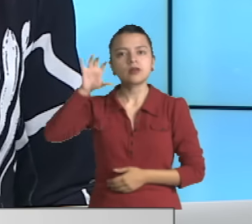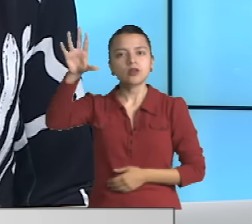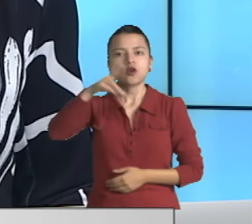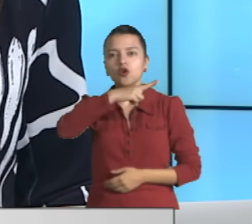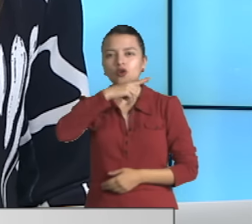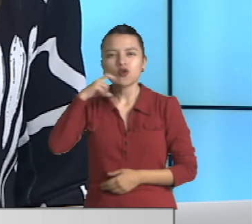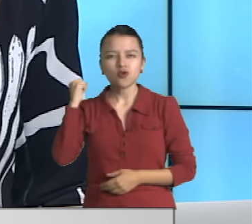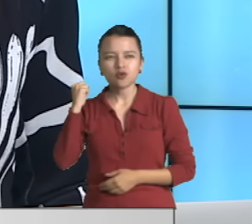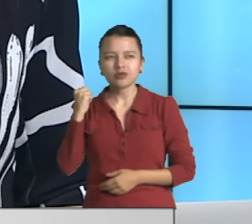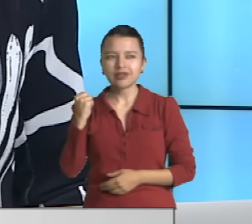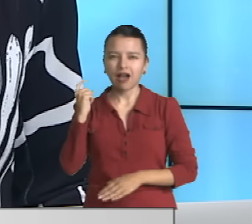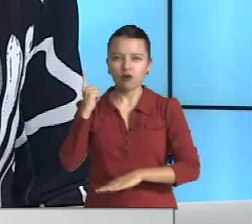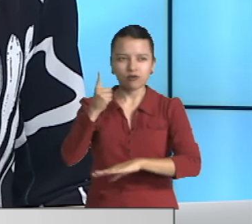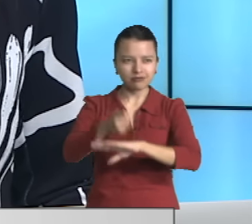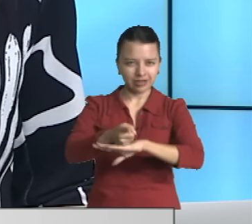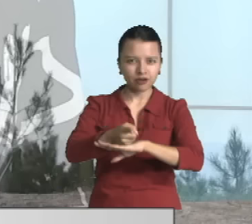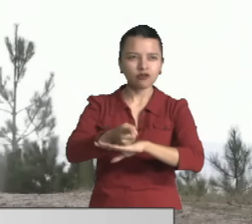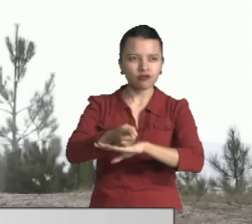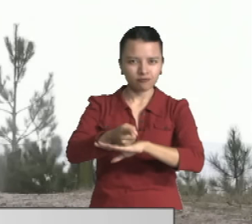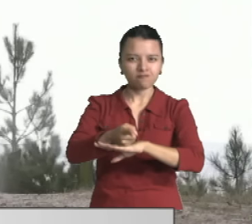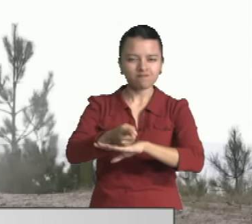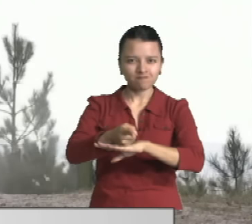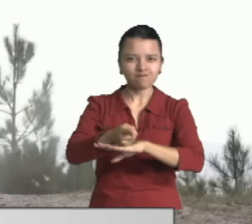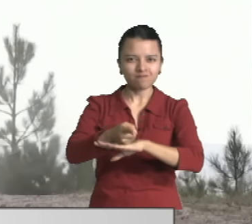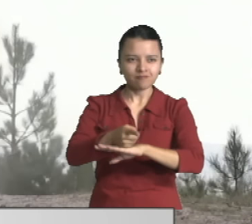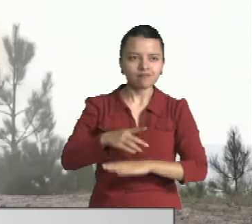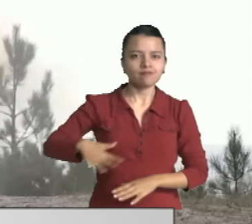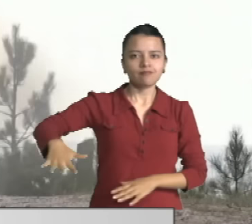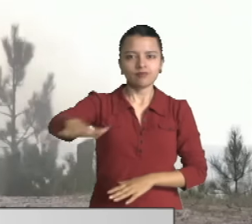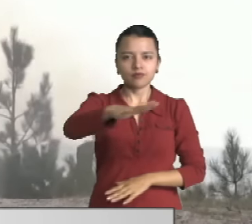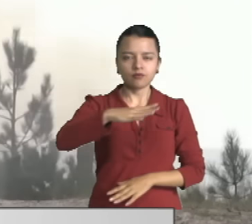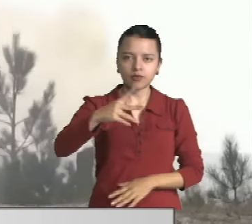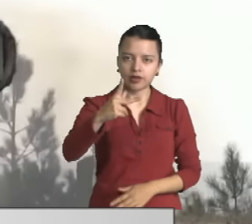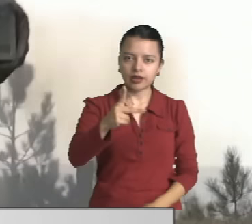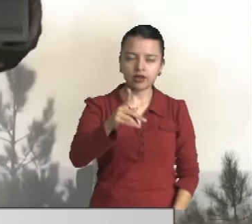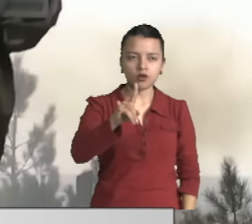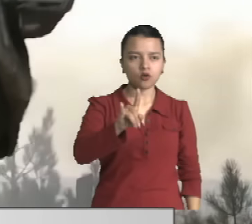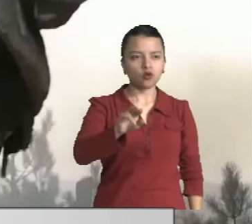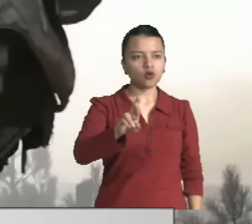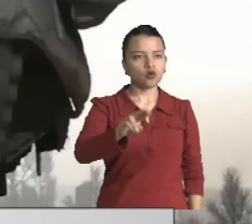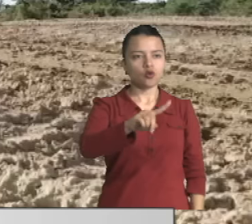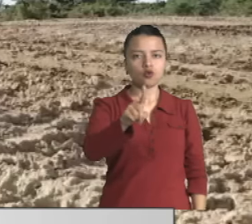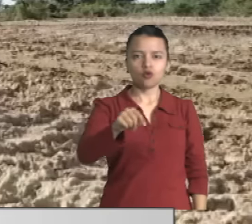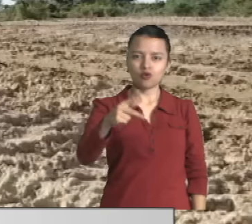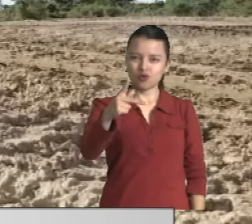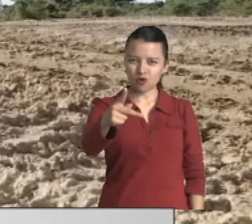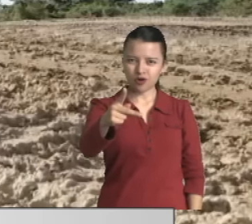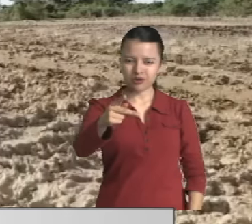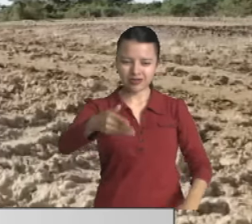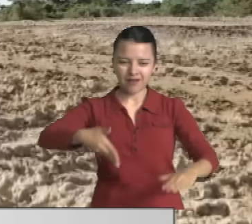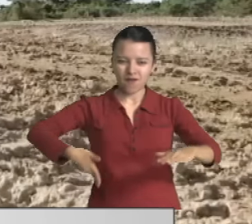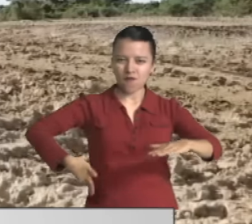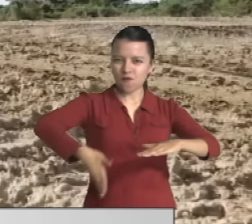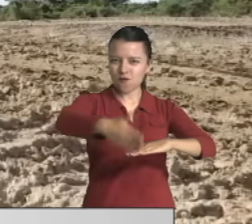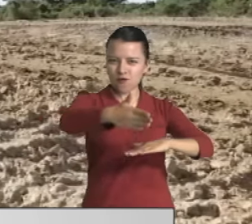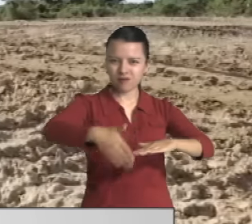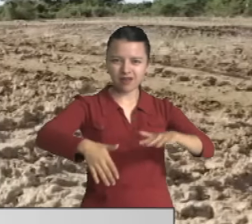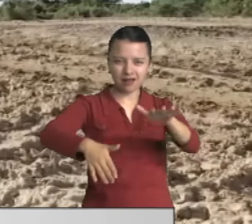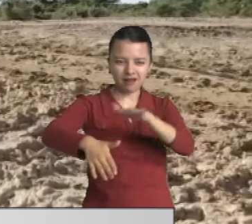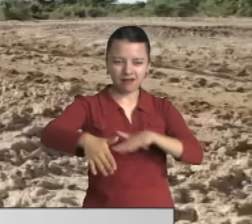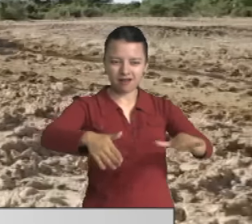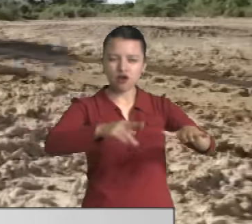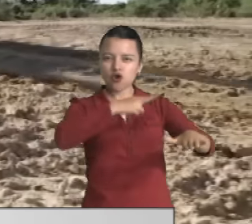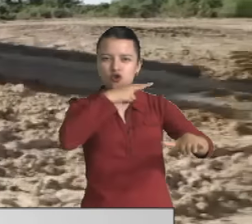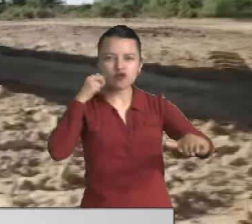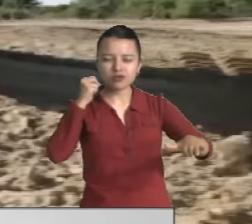de la población de un distrito de la región rusa de Kursk. El distrito fronterizo con Ucrania es una de las más de 70 zonas de